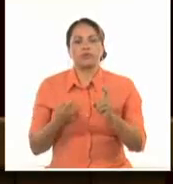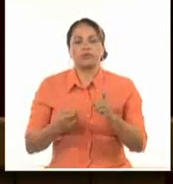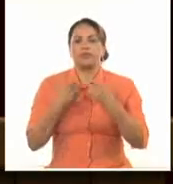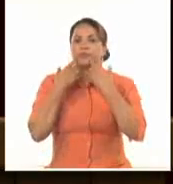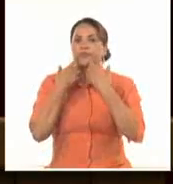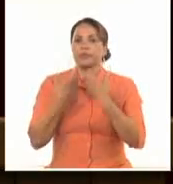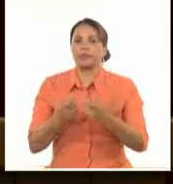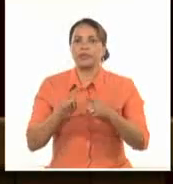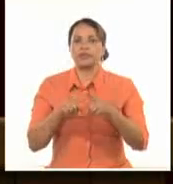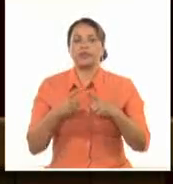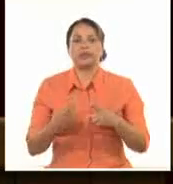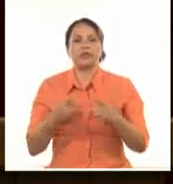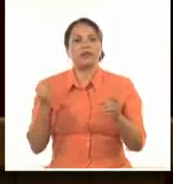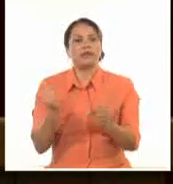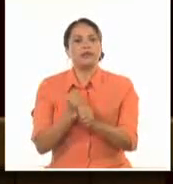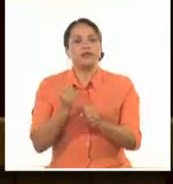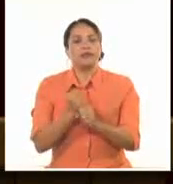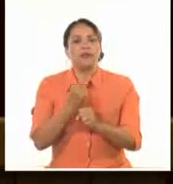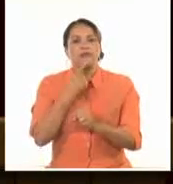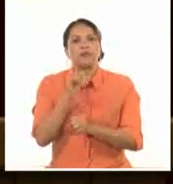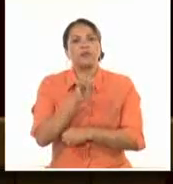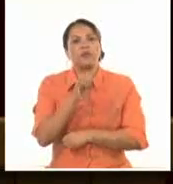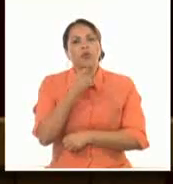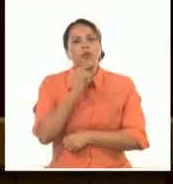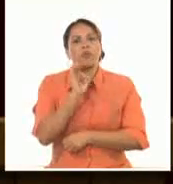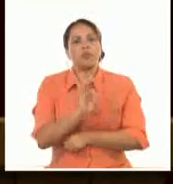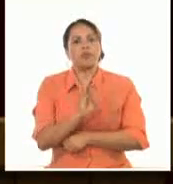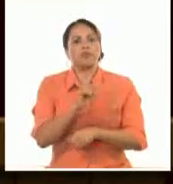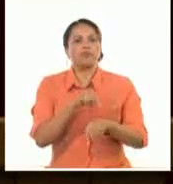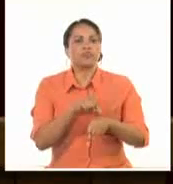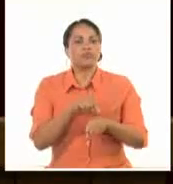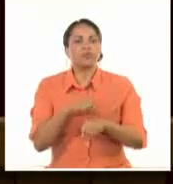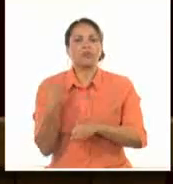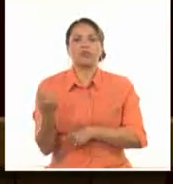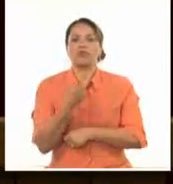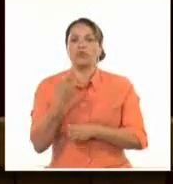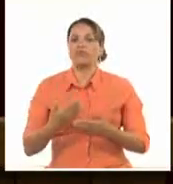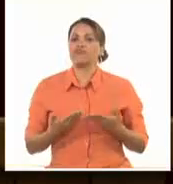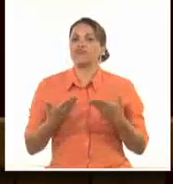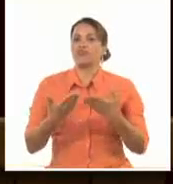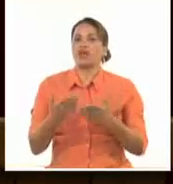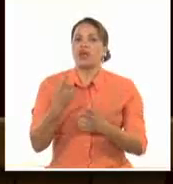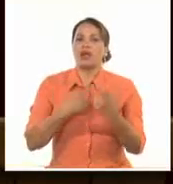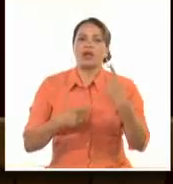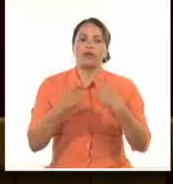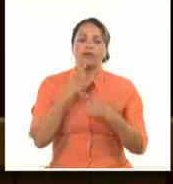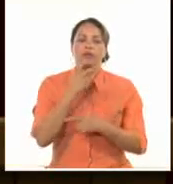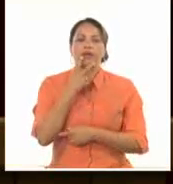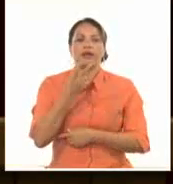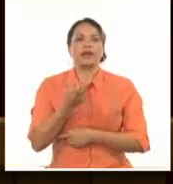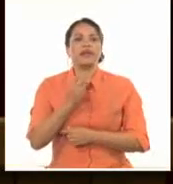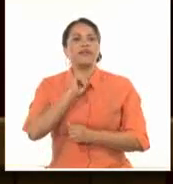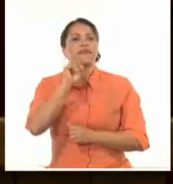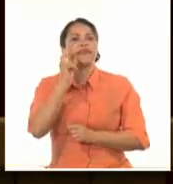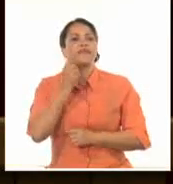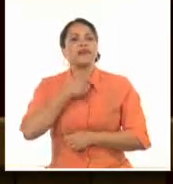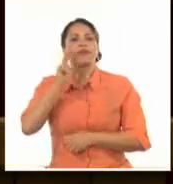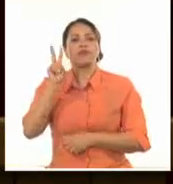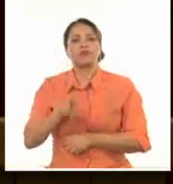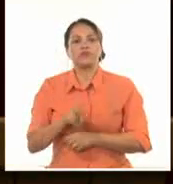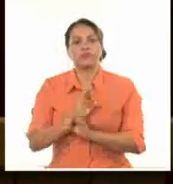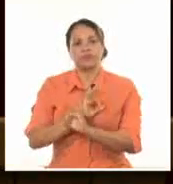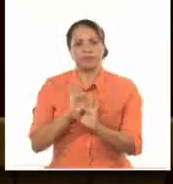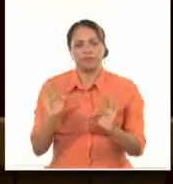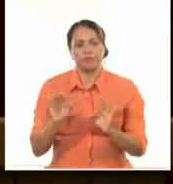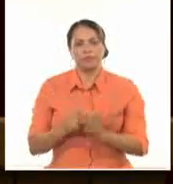largo discurso, pero al mismo tiempo nos inspiran a sumar algunas valoraciones muy específicas con el